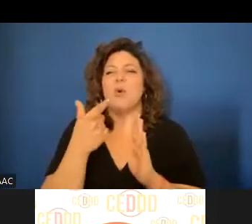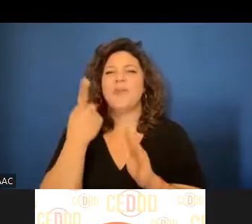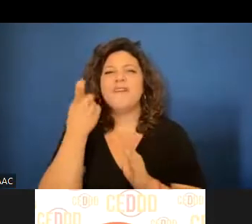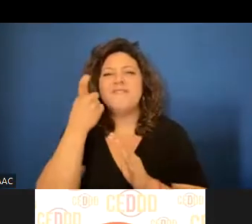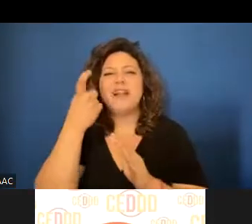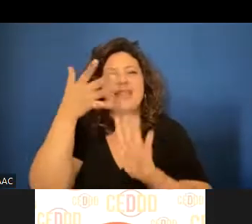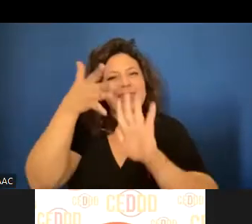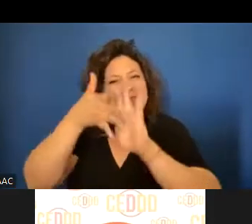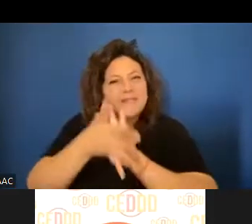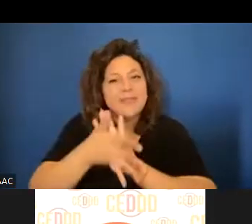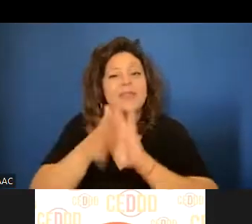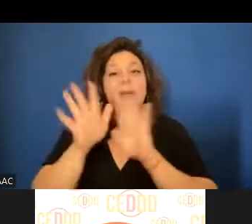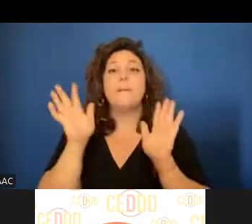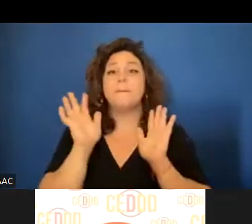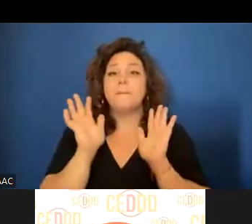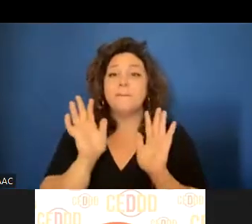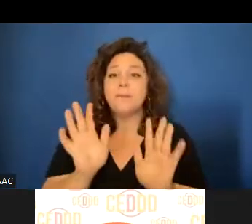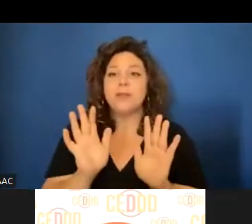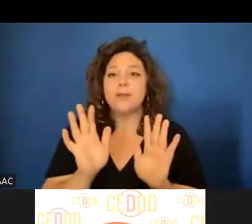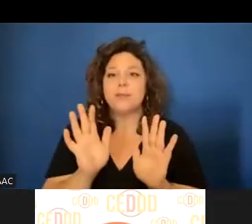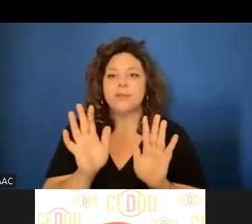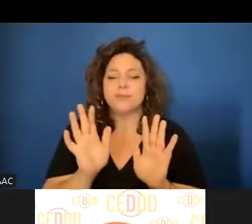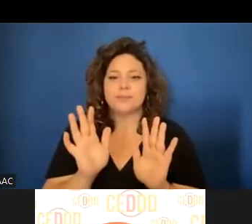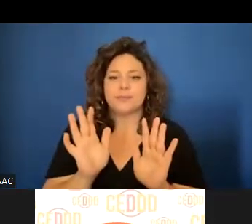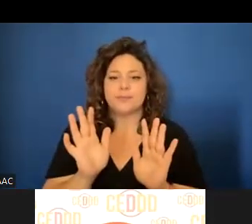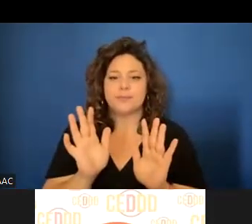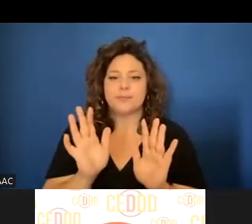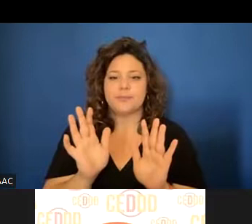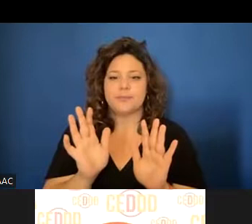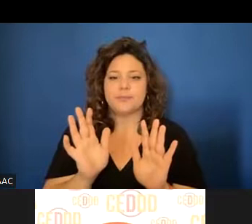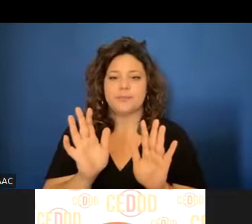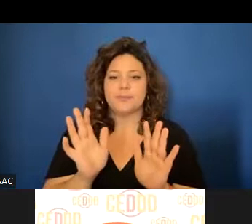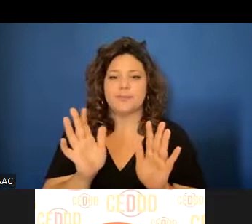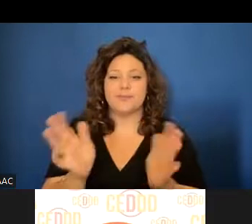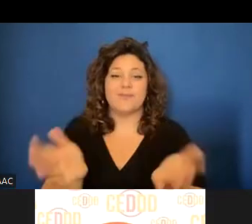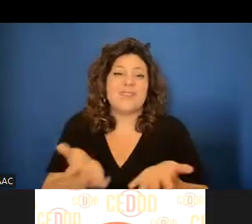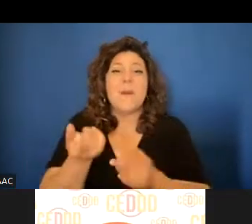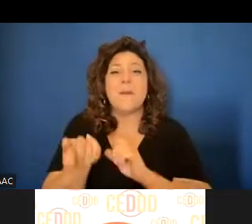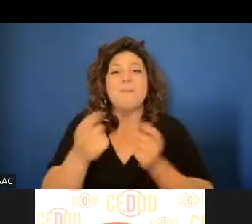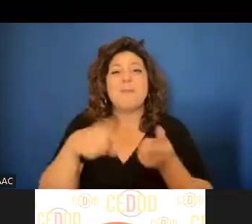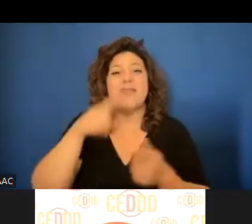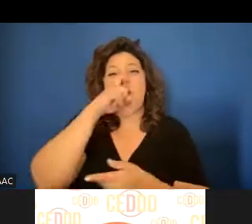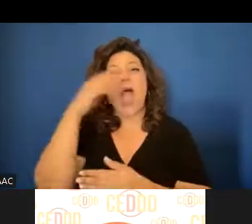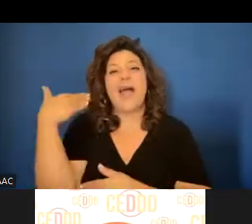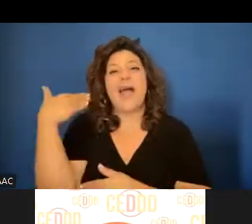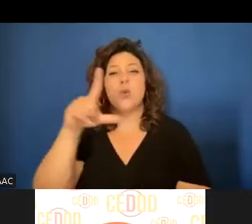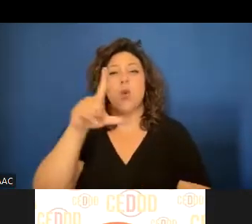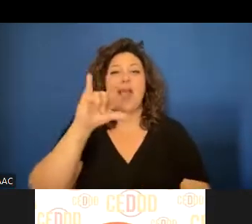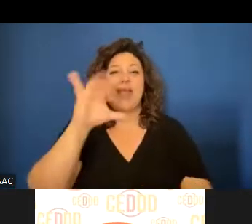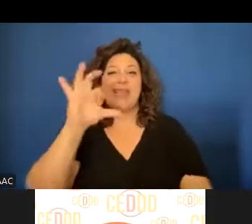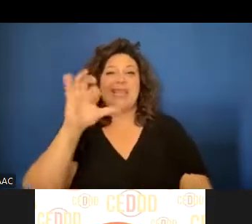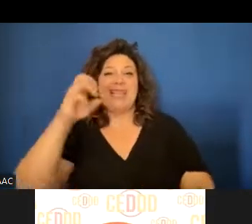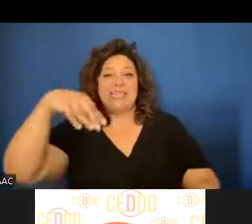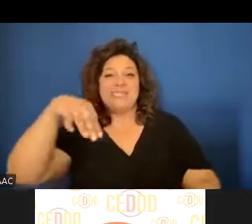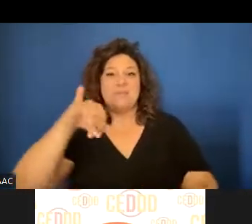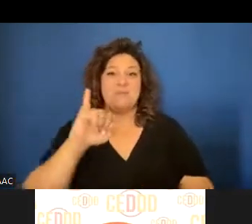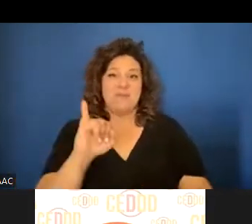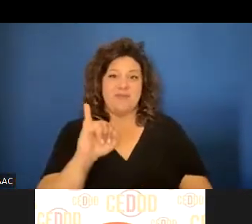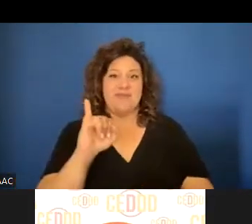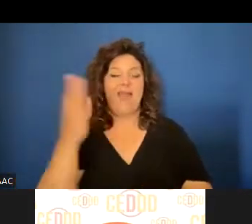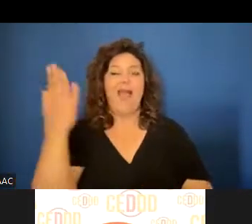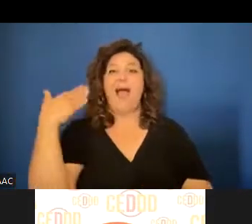Igualmente nos ocurre con el tema del daño moral. Muy interesante de que por fin se haya recogido normativamente